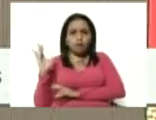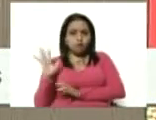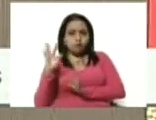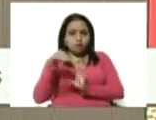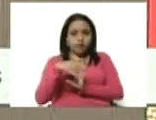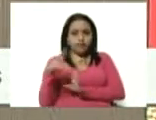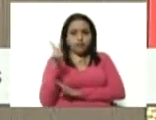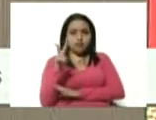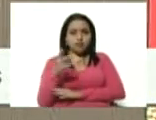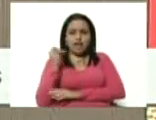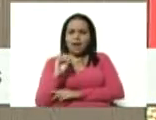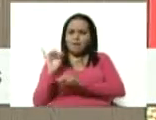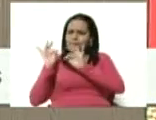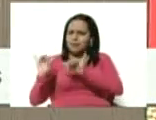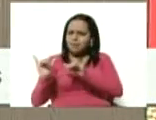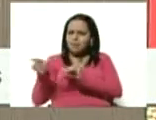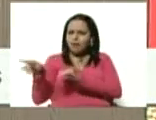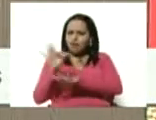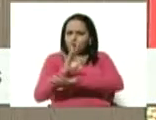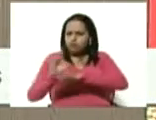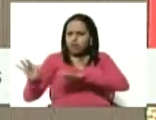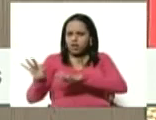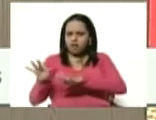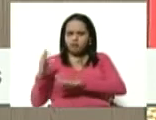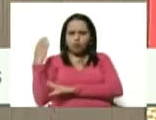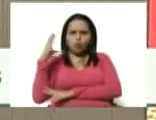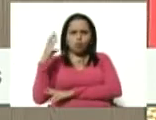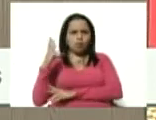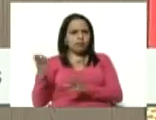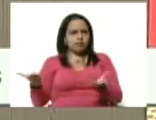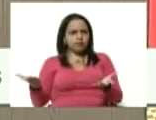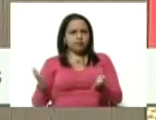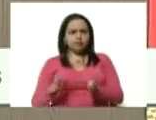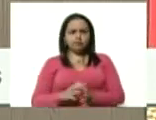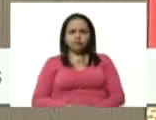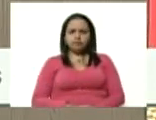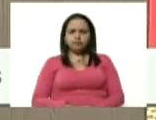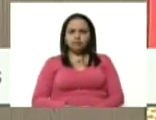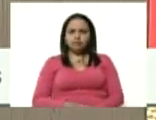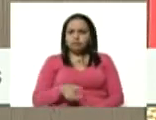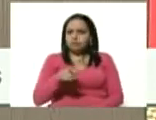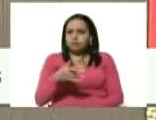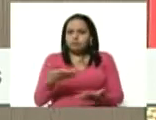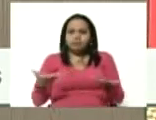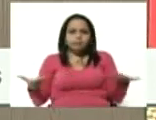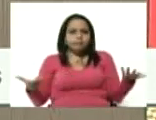que lo que hay en la misma frontera con Colombia? Esto